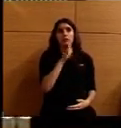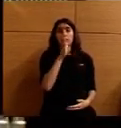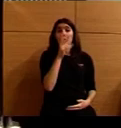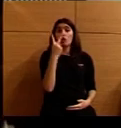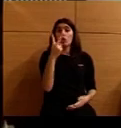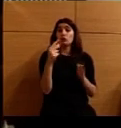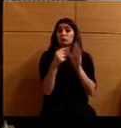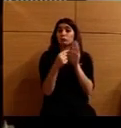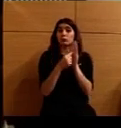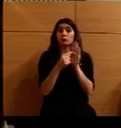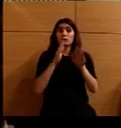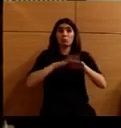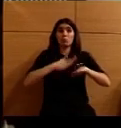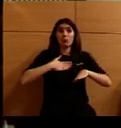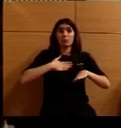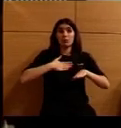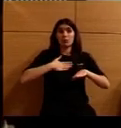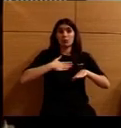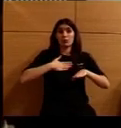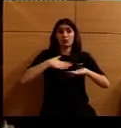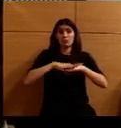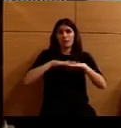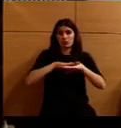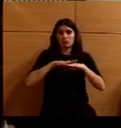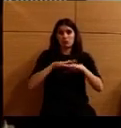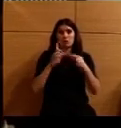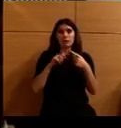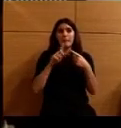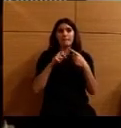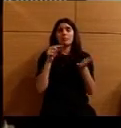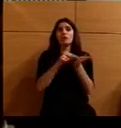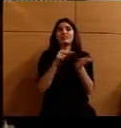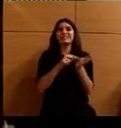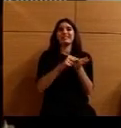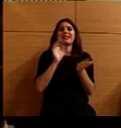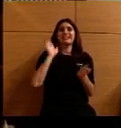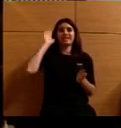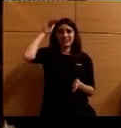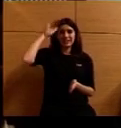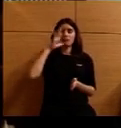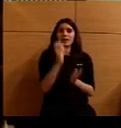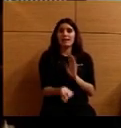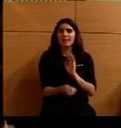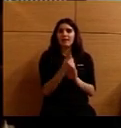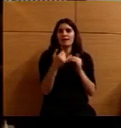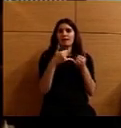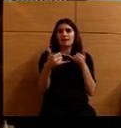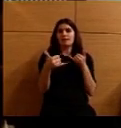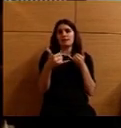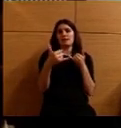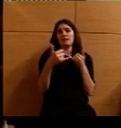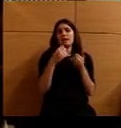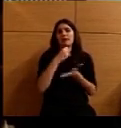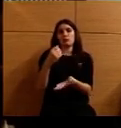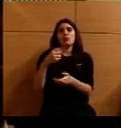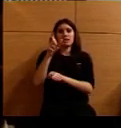dos puntos que son a nuestro juicio altamente razonable. En primer lugar, instar a la Generalitat a crear una línea de ayudas para las familias más afectadas